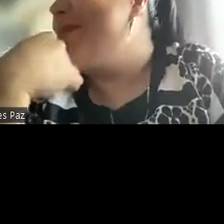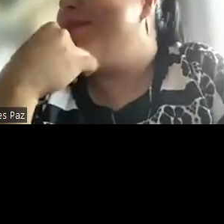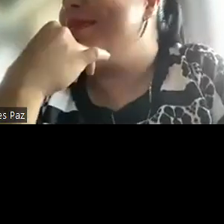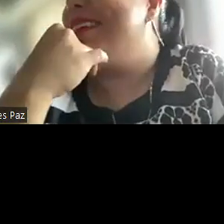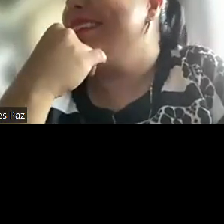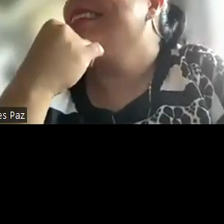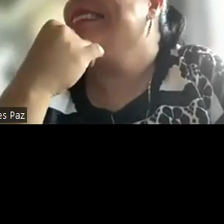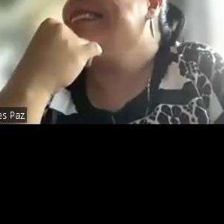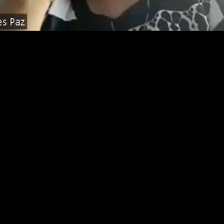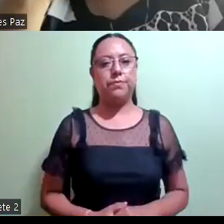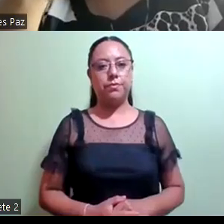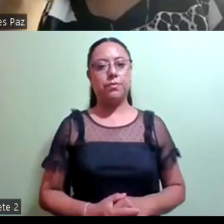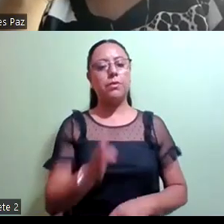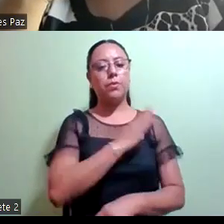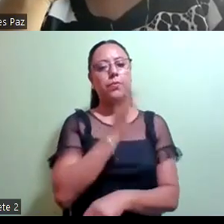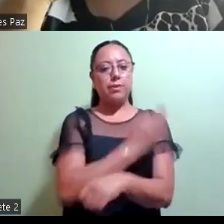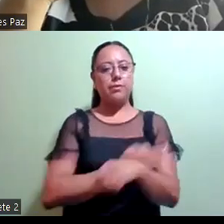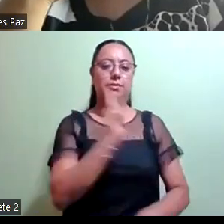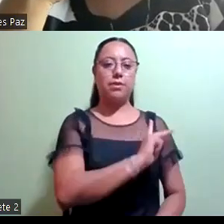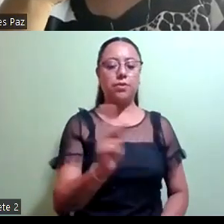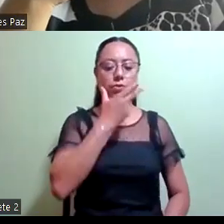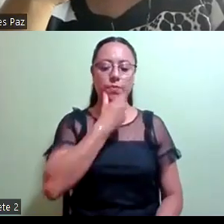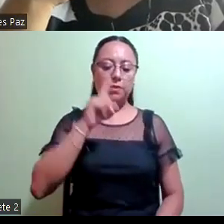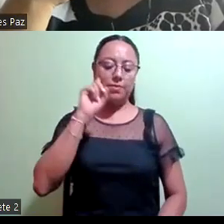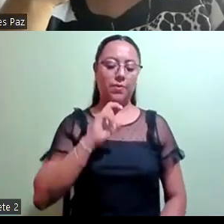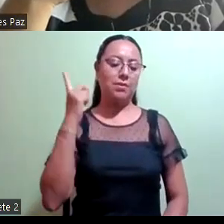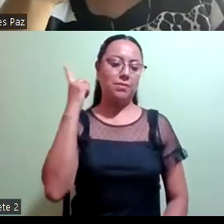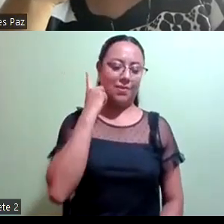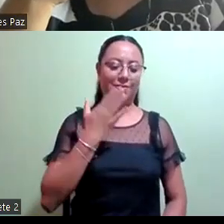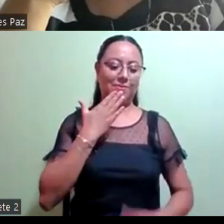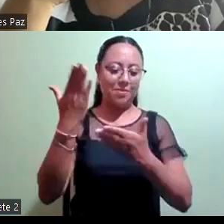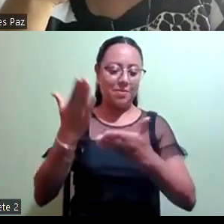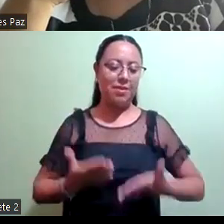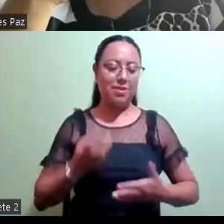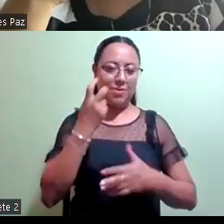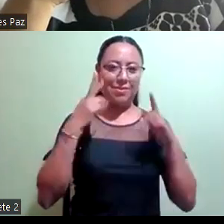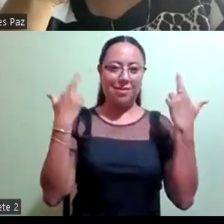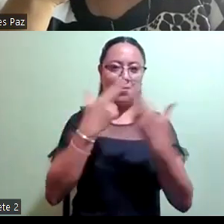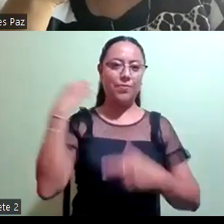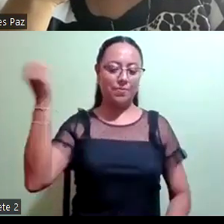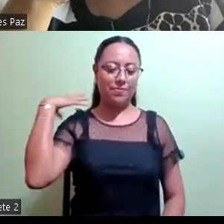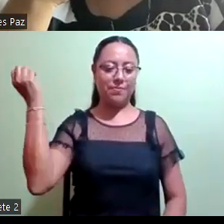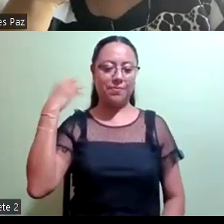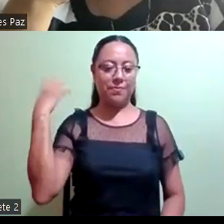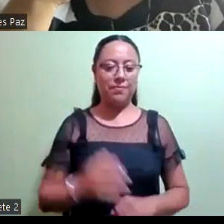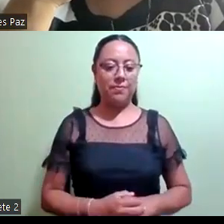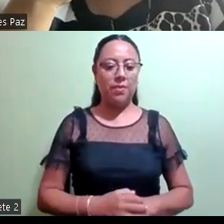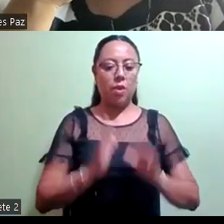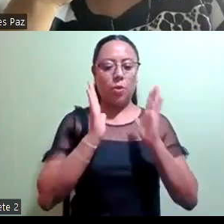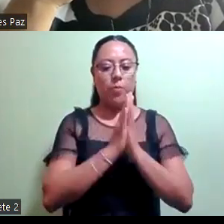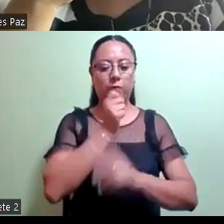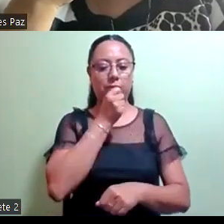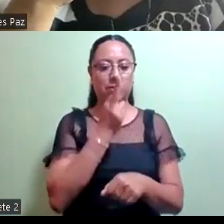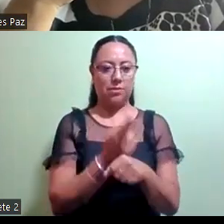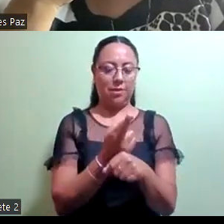Buenas tardes a todas y a todos, diputadas y diputados, bienvenidos a la sesión de conferencia. Se instruye al secretario